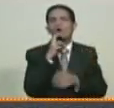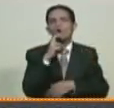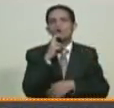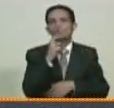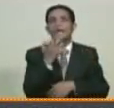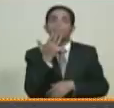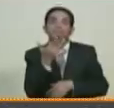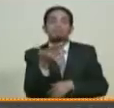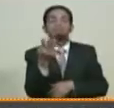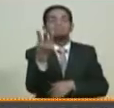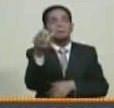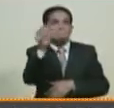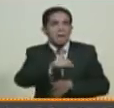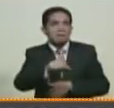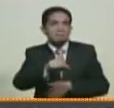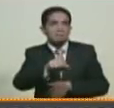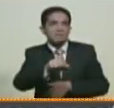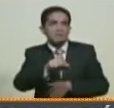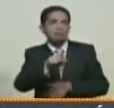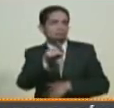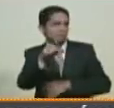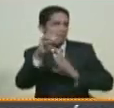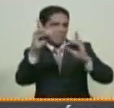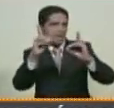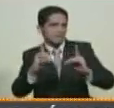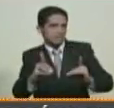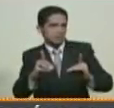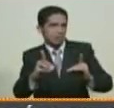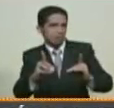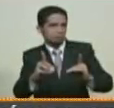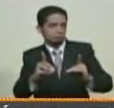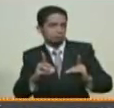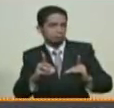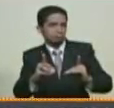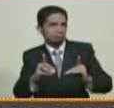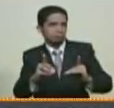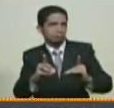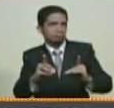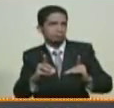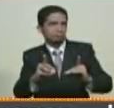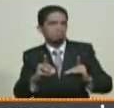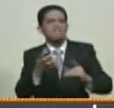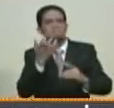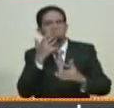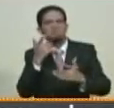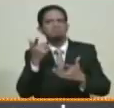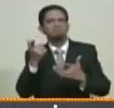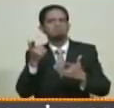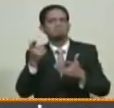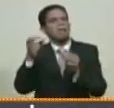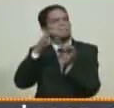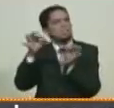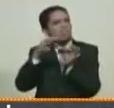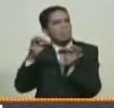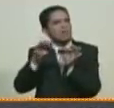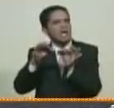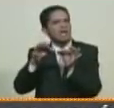quieren nosotros recomendamos porque es algo que persiste en el tiempo mientras las monedas pueden o no de evaluarse